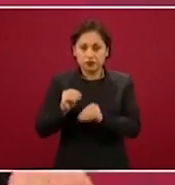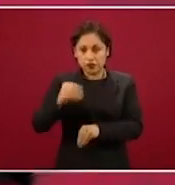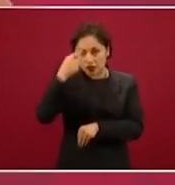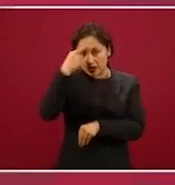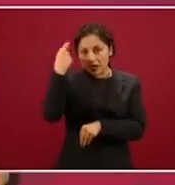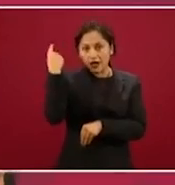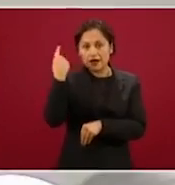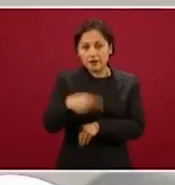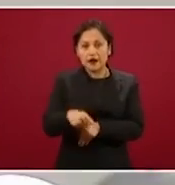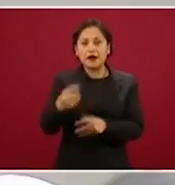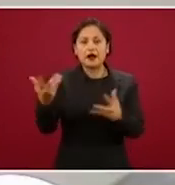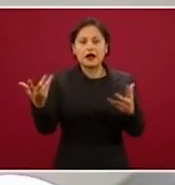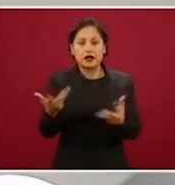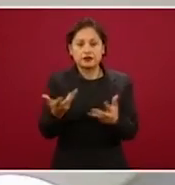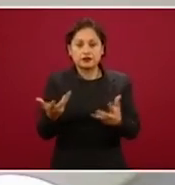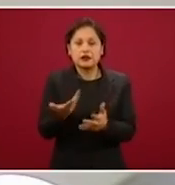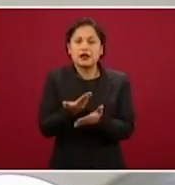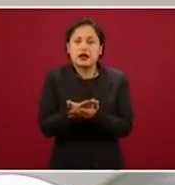empujando el elefante,